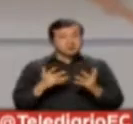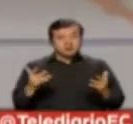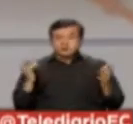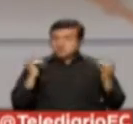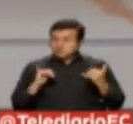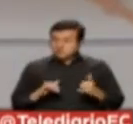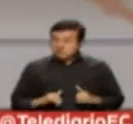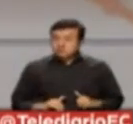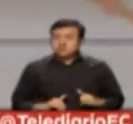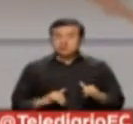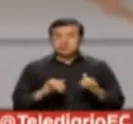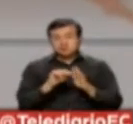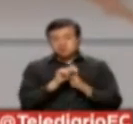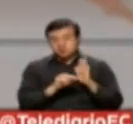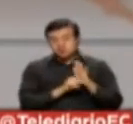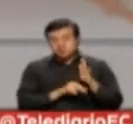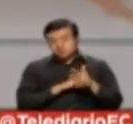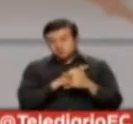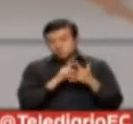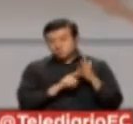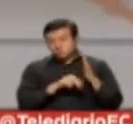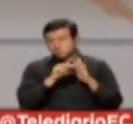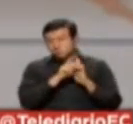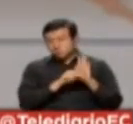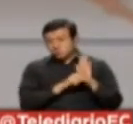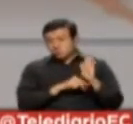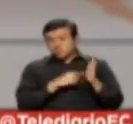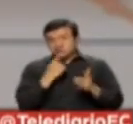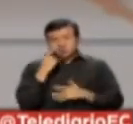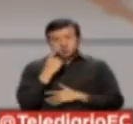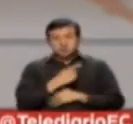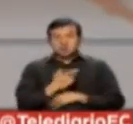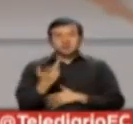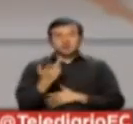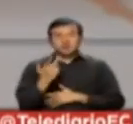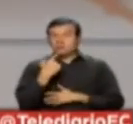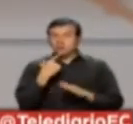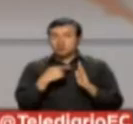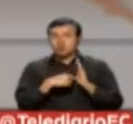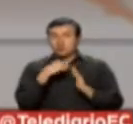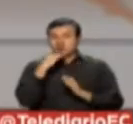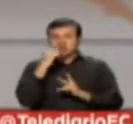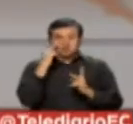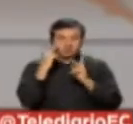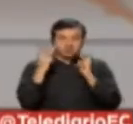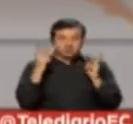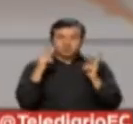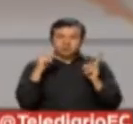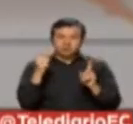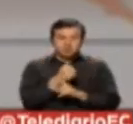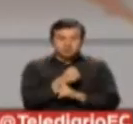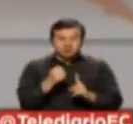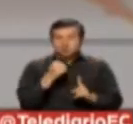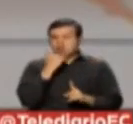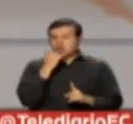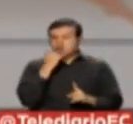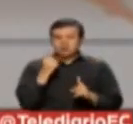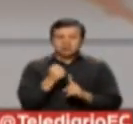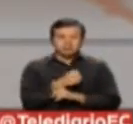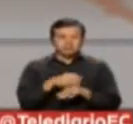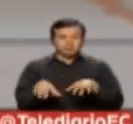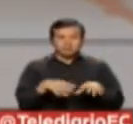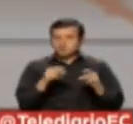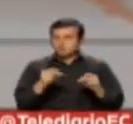seguir unas normas simples que vamos a preocuparnos que en caso de que encontremos situaciones de violencia actuemos de manera